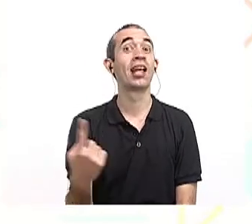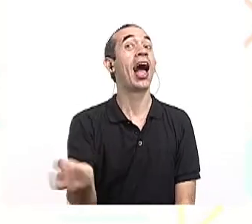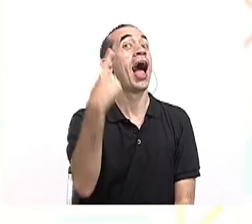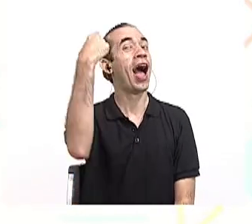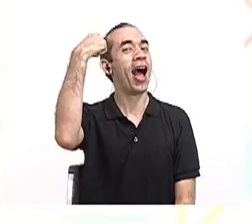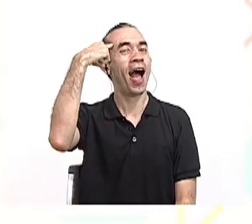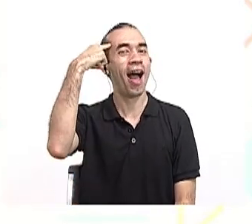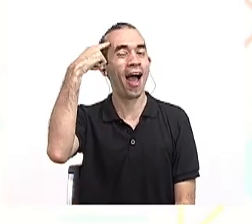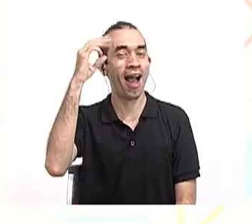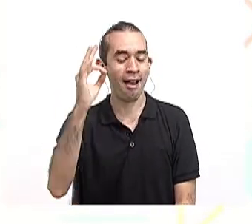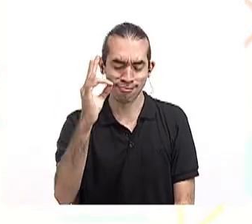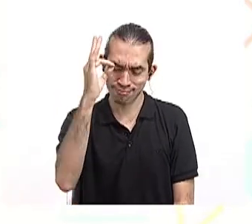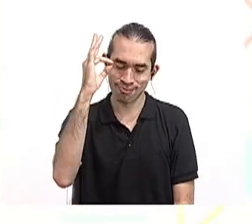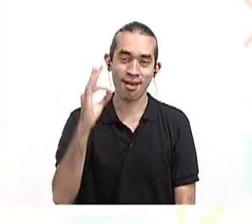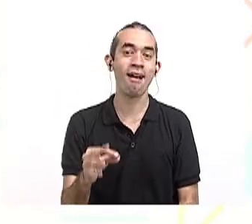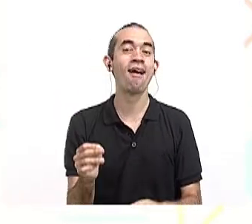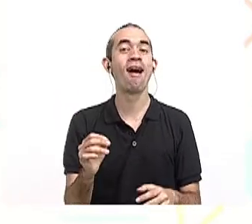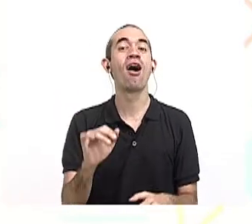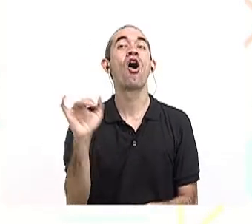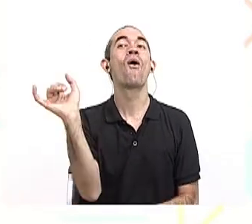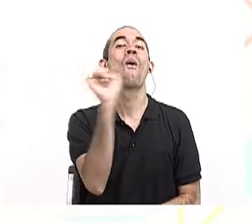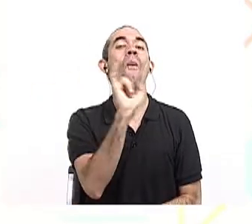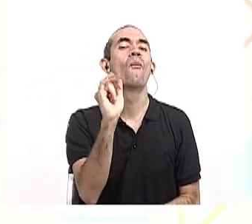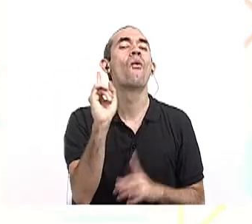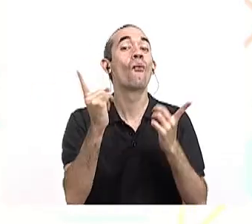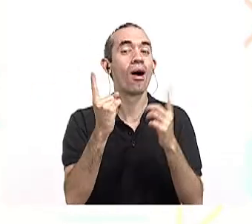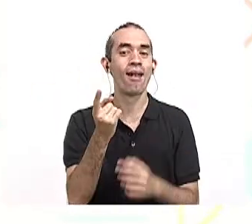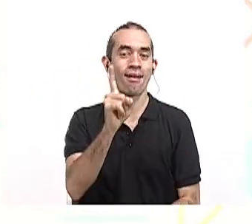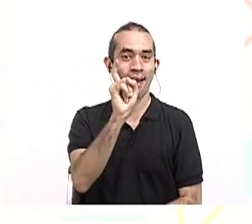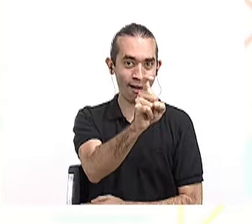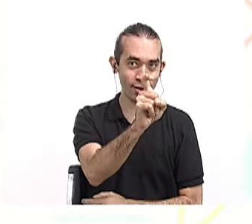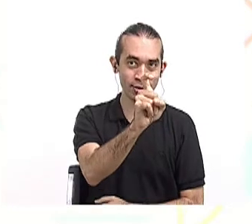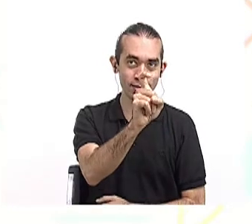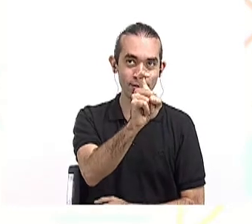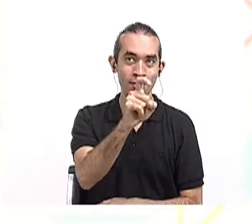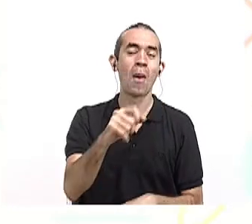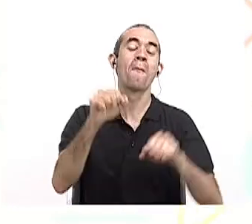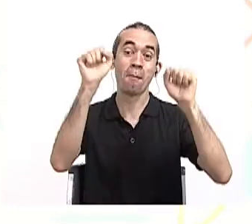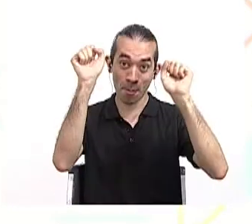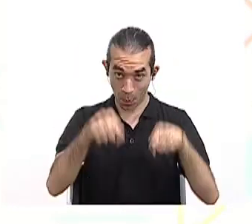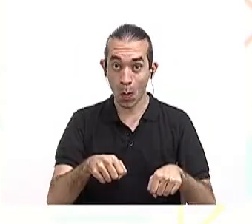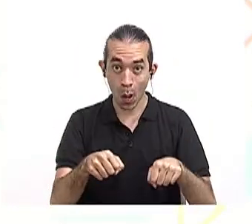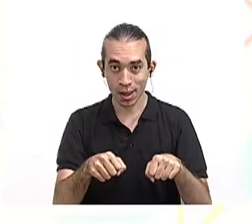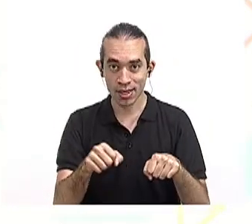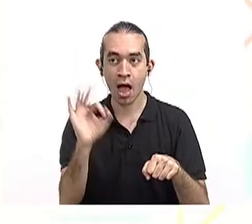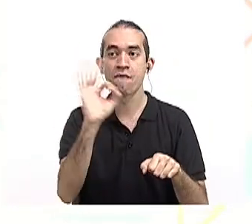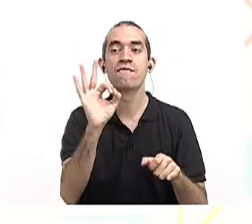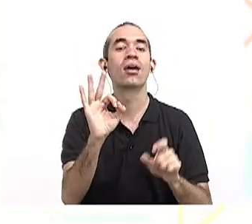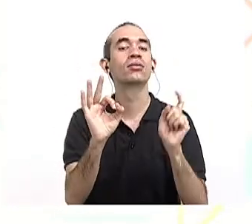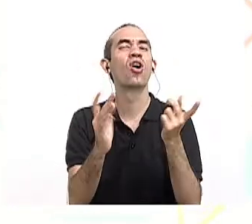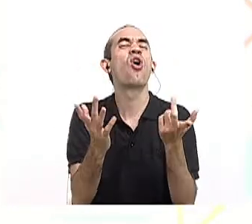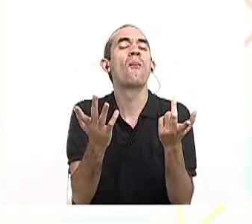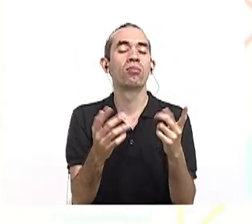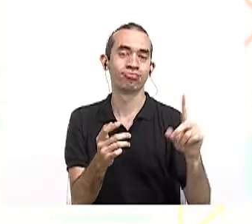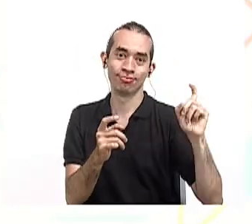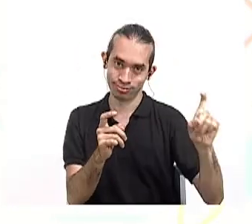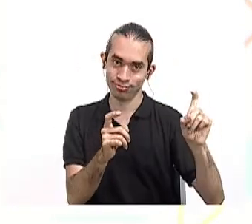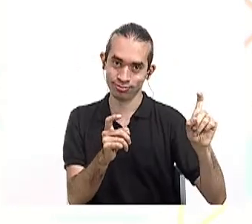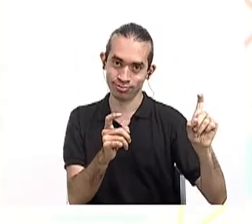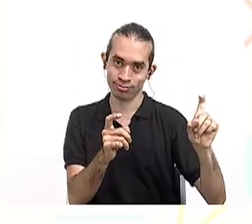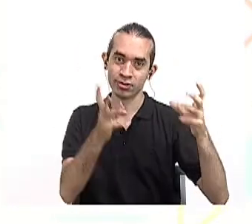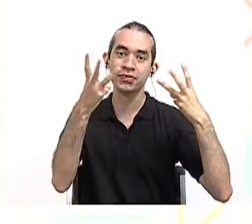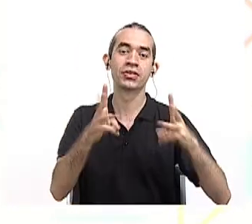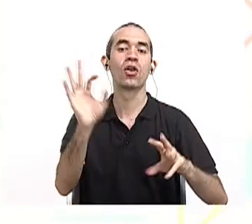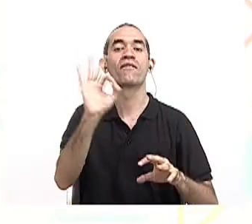claro, tienen en común la x. Entonces podemos factorizar utilizando el método